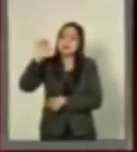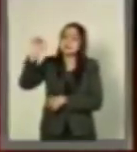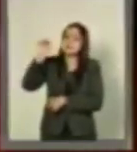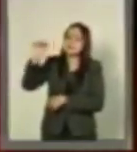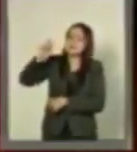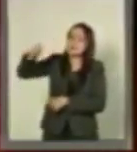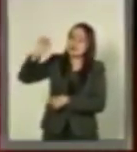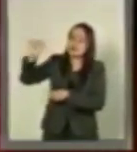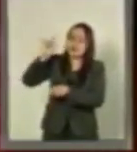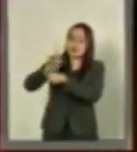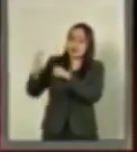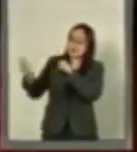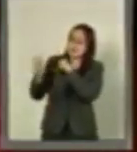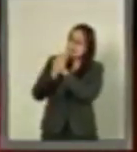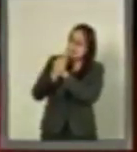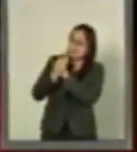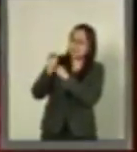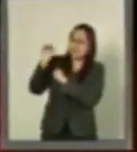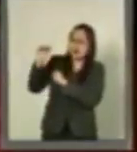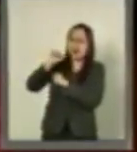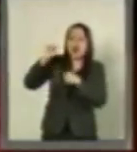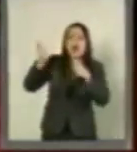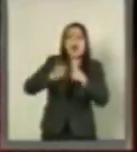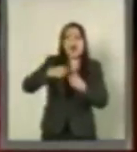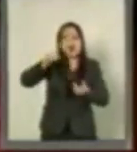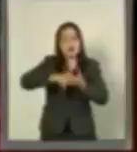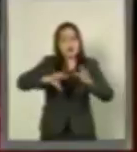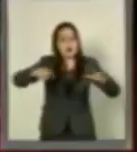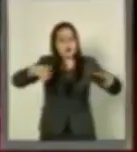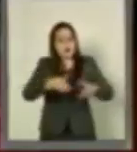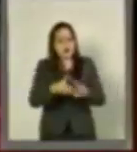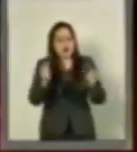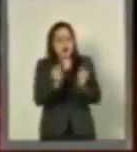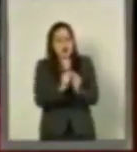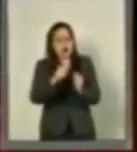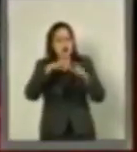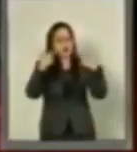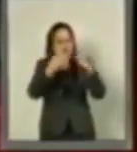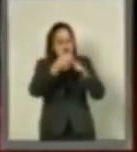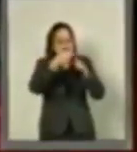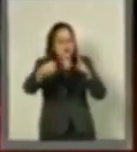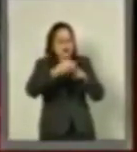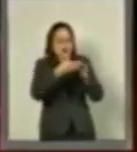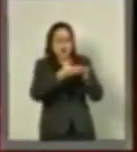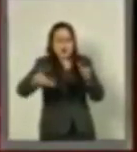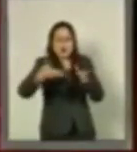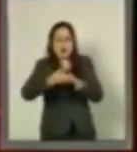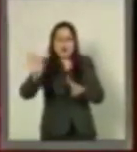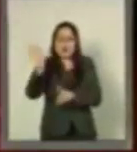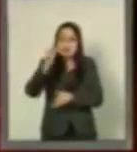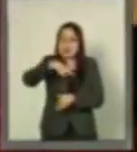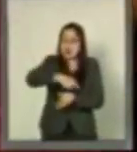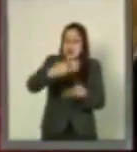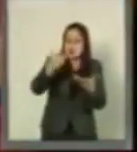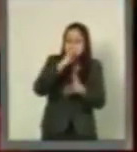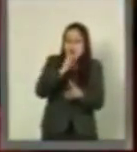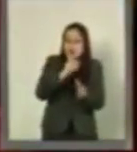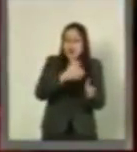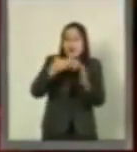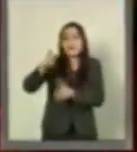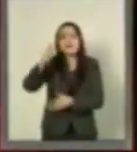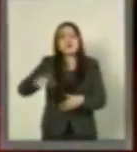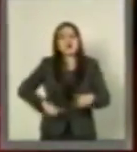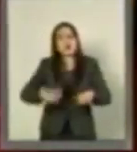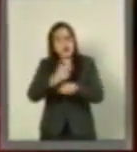del orden federal cuando esté sesionando ordinariamente Y cuando no lo esté haciendo, lo podrá hacer el